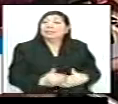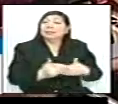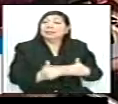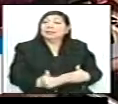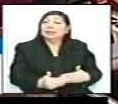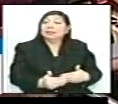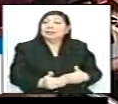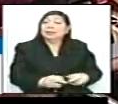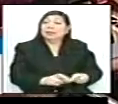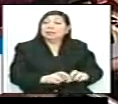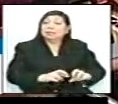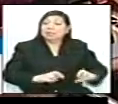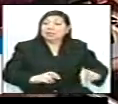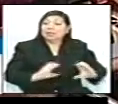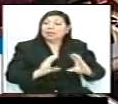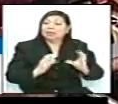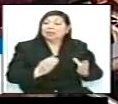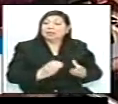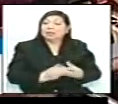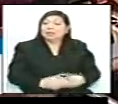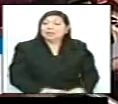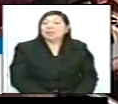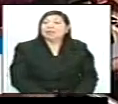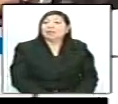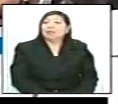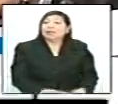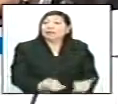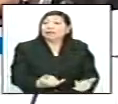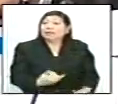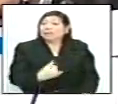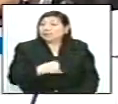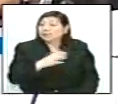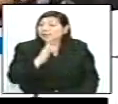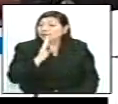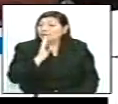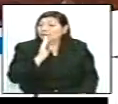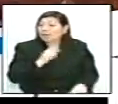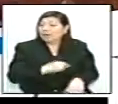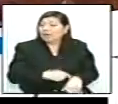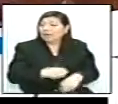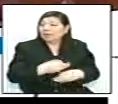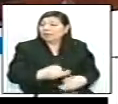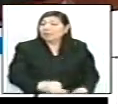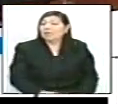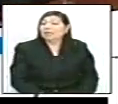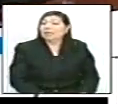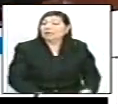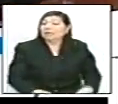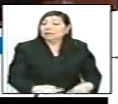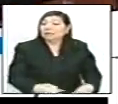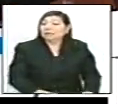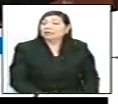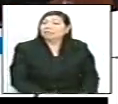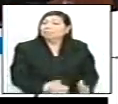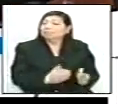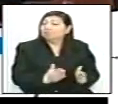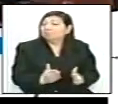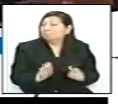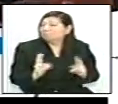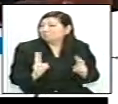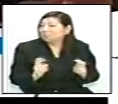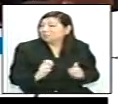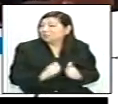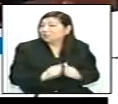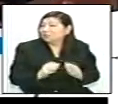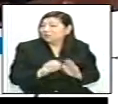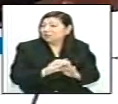tema al Pleno del Congreso. Aquí se ha dicho que hay plazos para una discusión de un determinado tema, de una